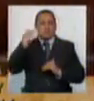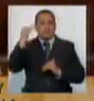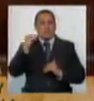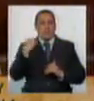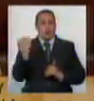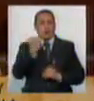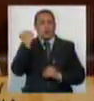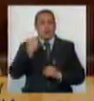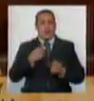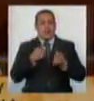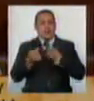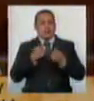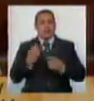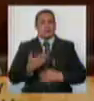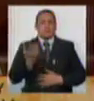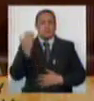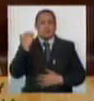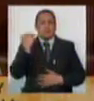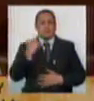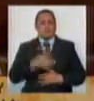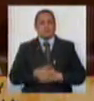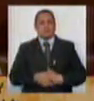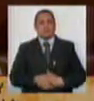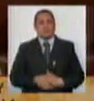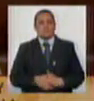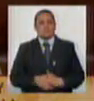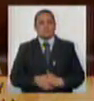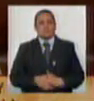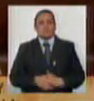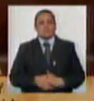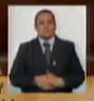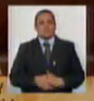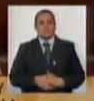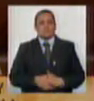logrado en administraciones anteriores.